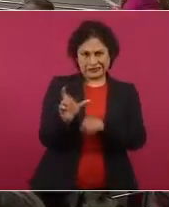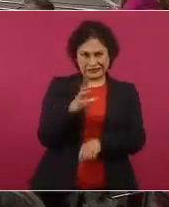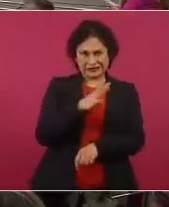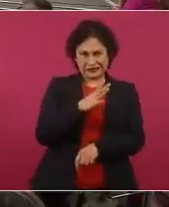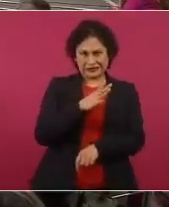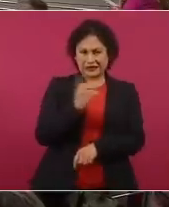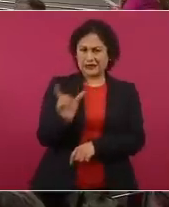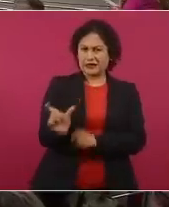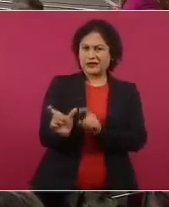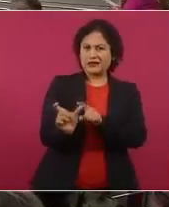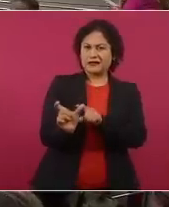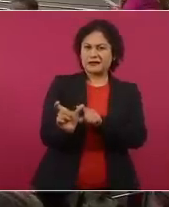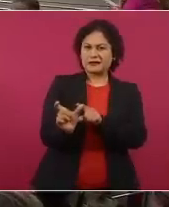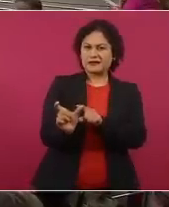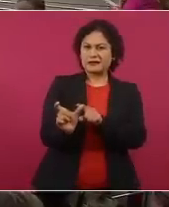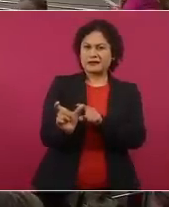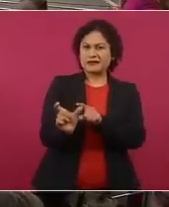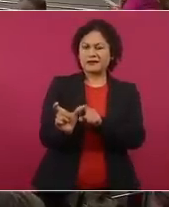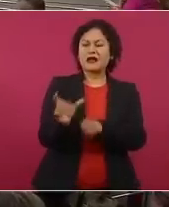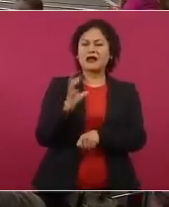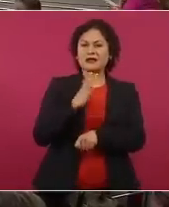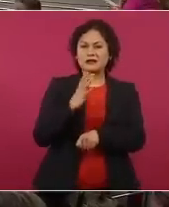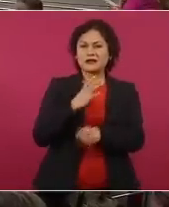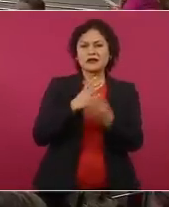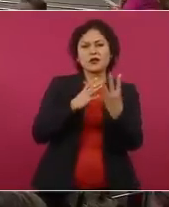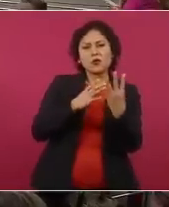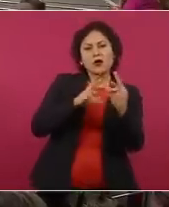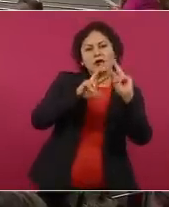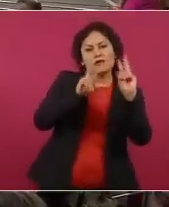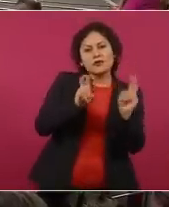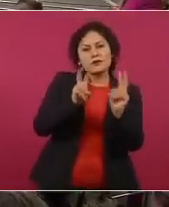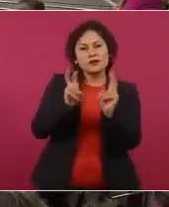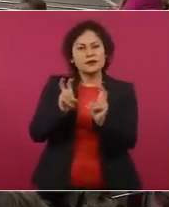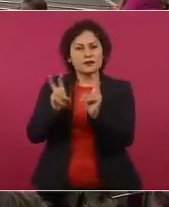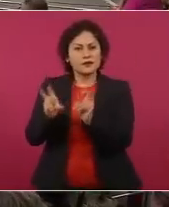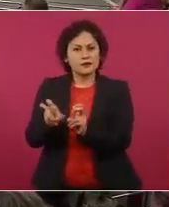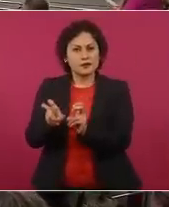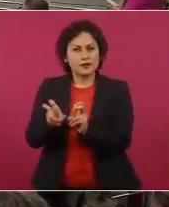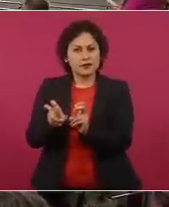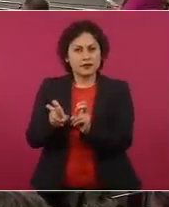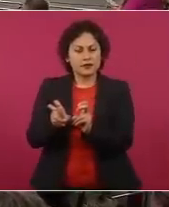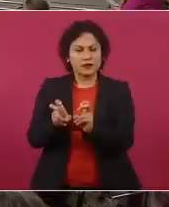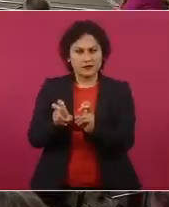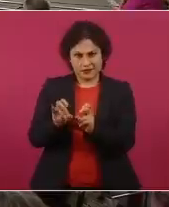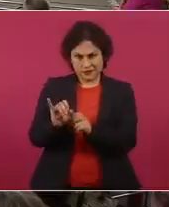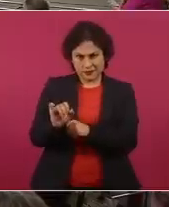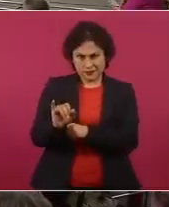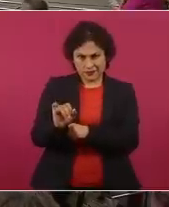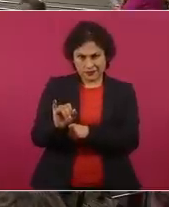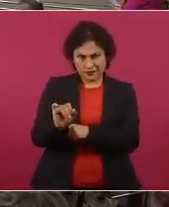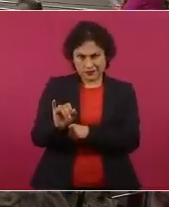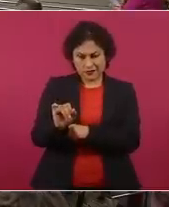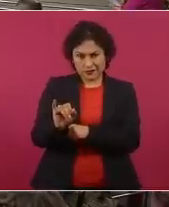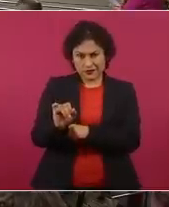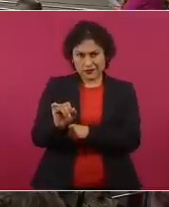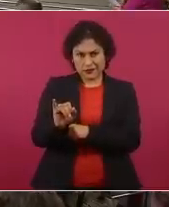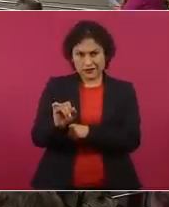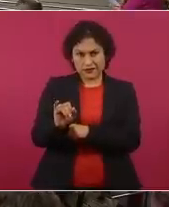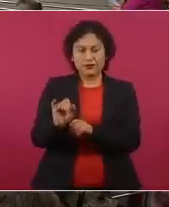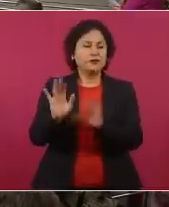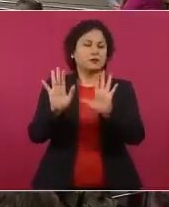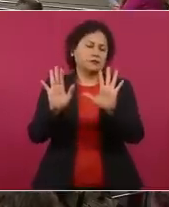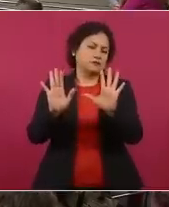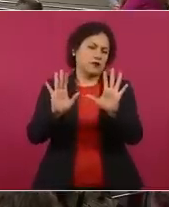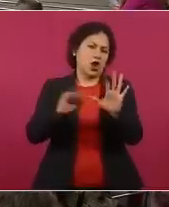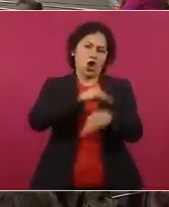La tarjeta, la donde vienen los cuatro temas. Los cuatro, sí. ¿Sí? Esa, o sea, mandaron todo,